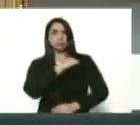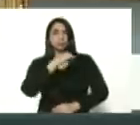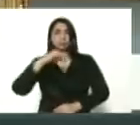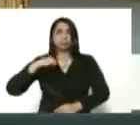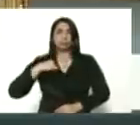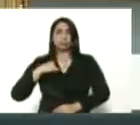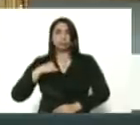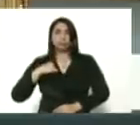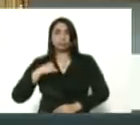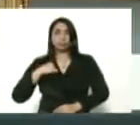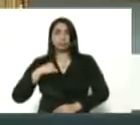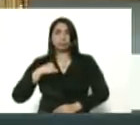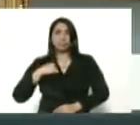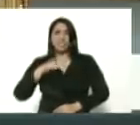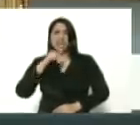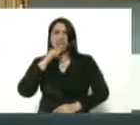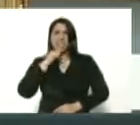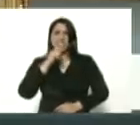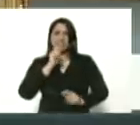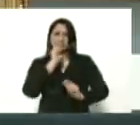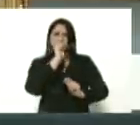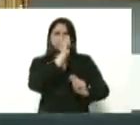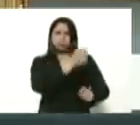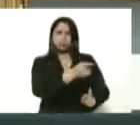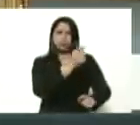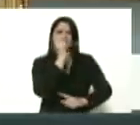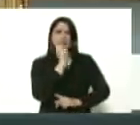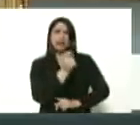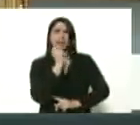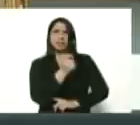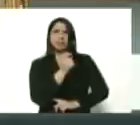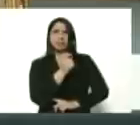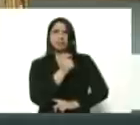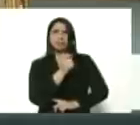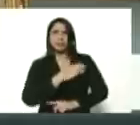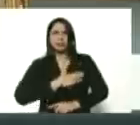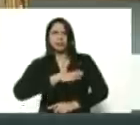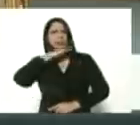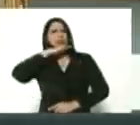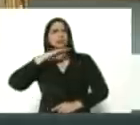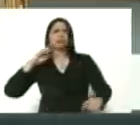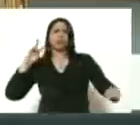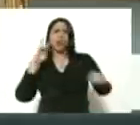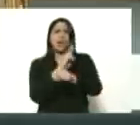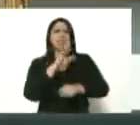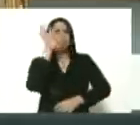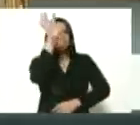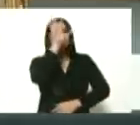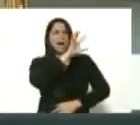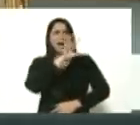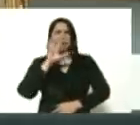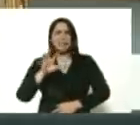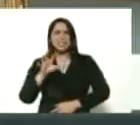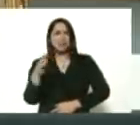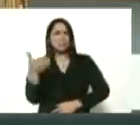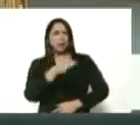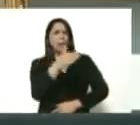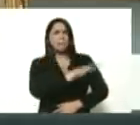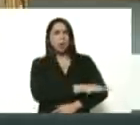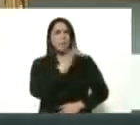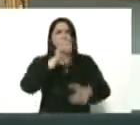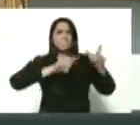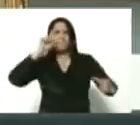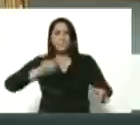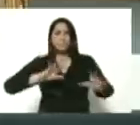privatizado, a quien le dan tareas de llenar de violencia países, regiones, asesinar gente en el